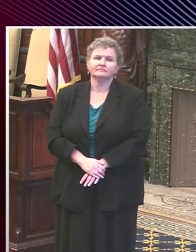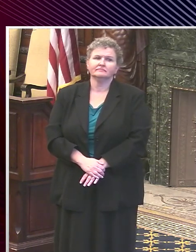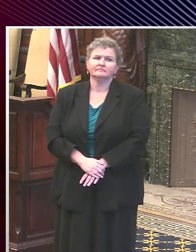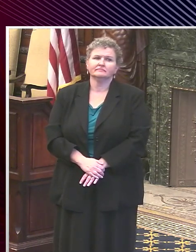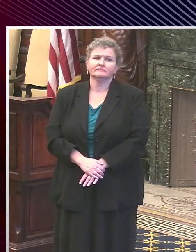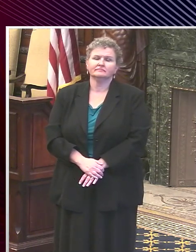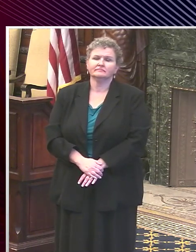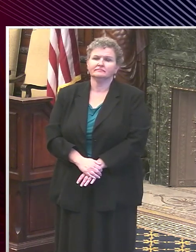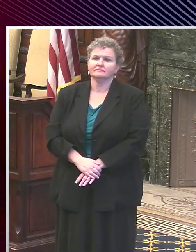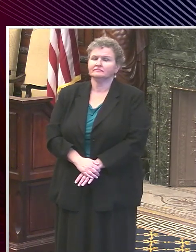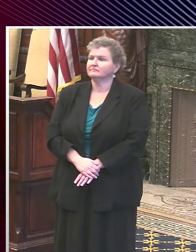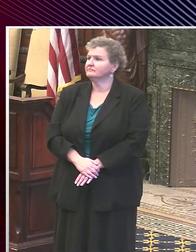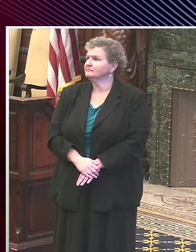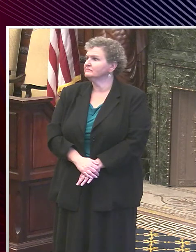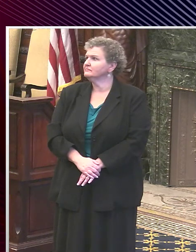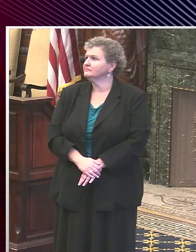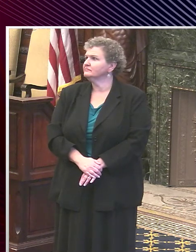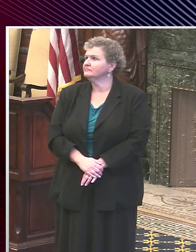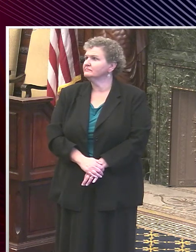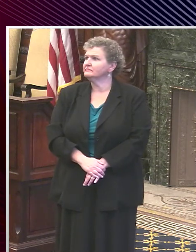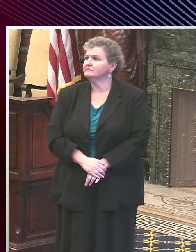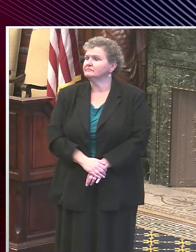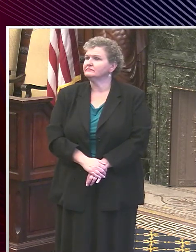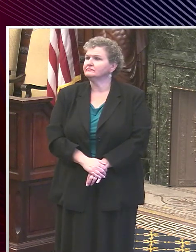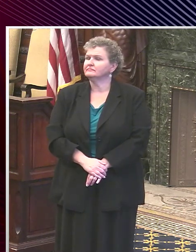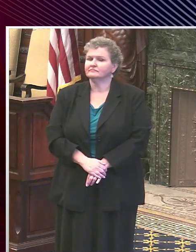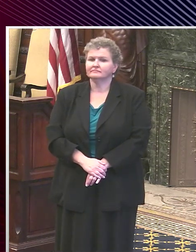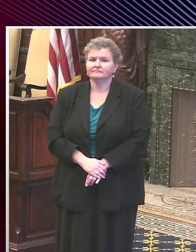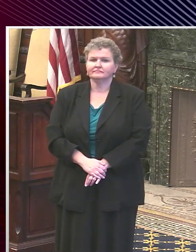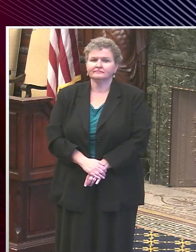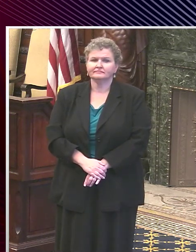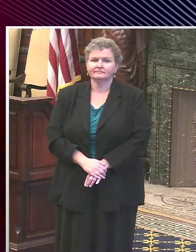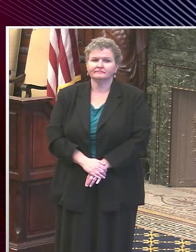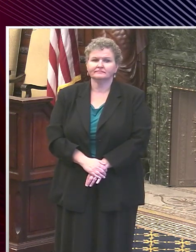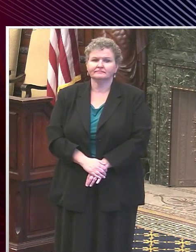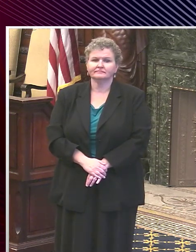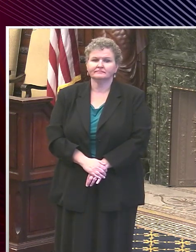Gracias. Tercera y última pregunta.